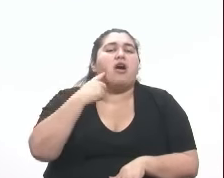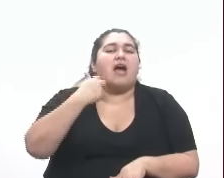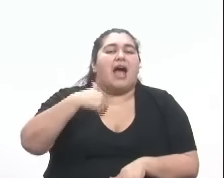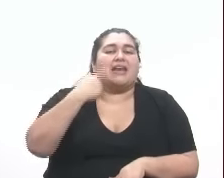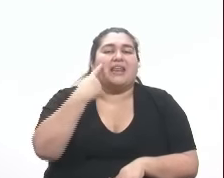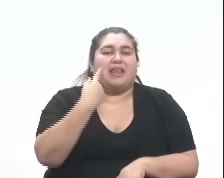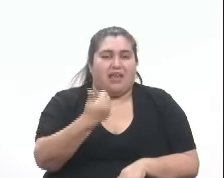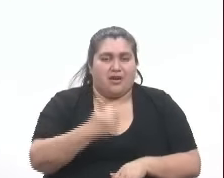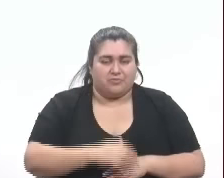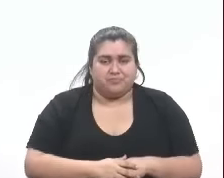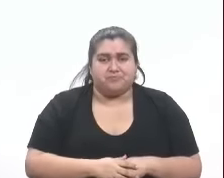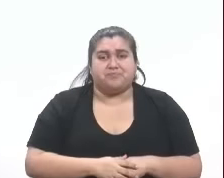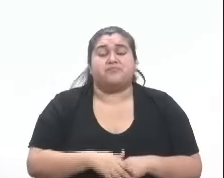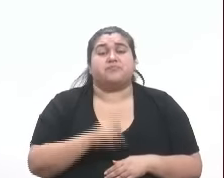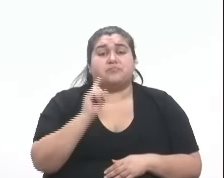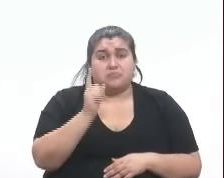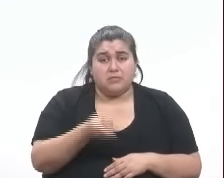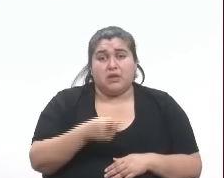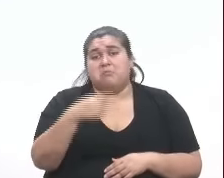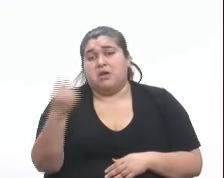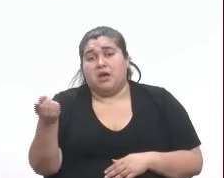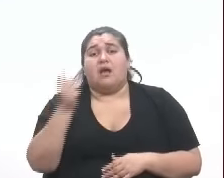las mismas medidas que toma Videla,